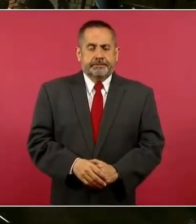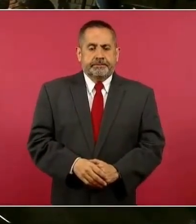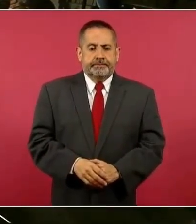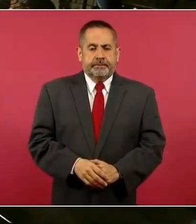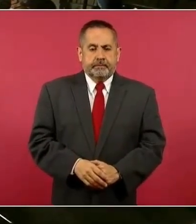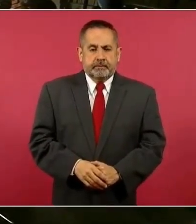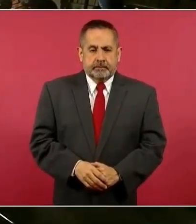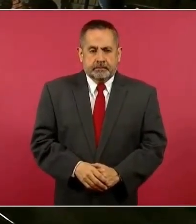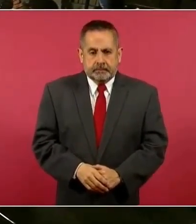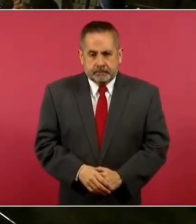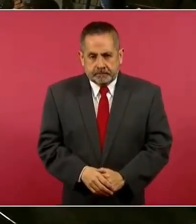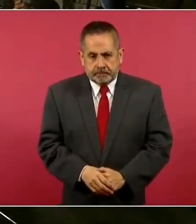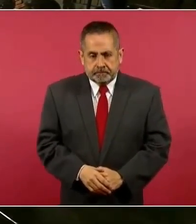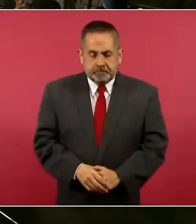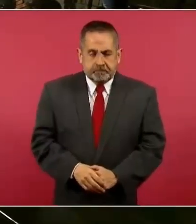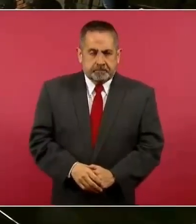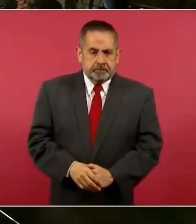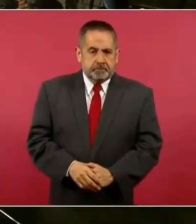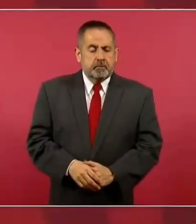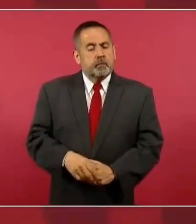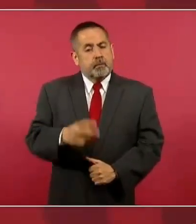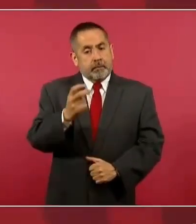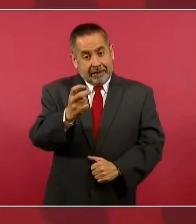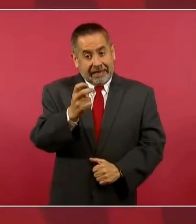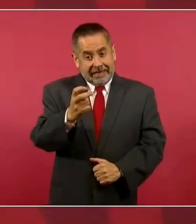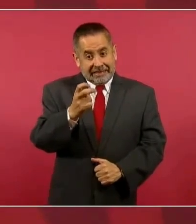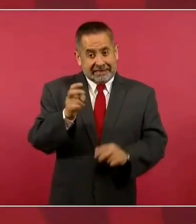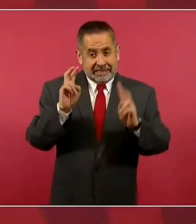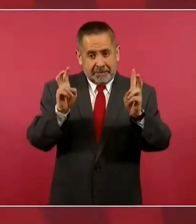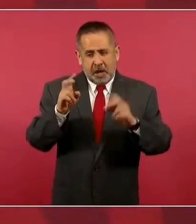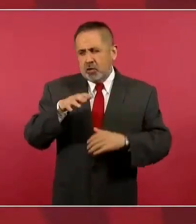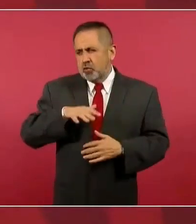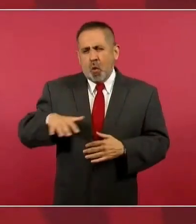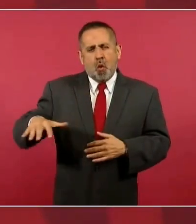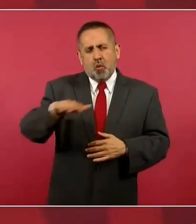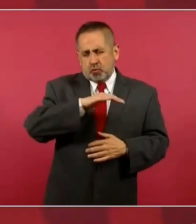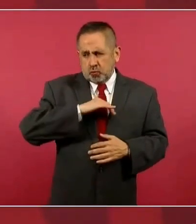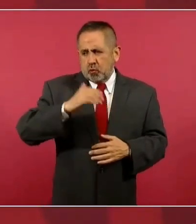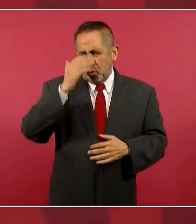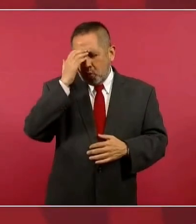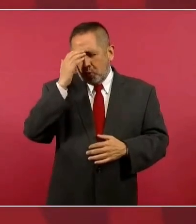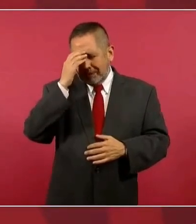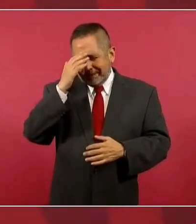asunto bastante conocido.